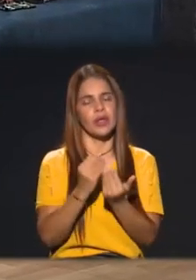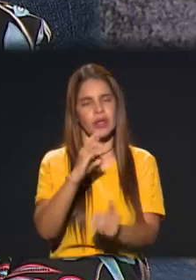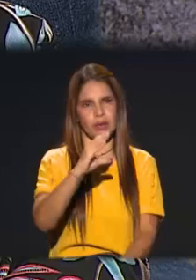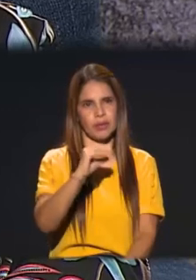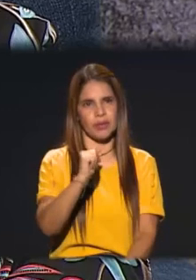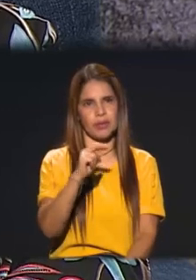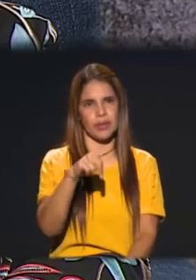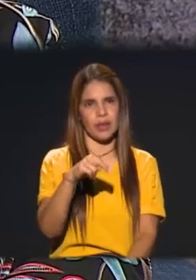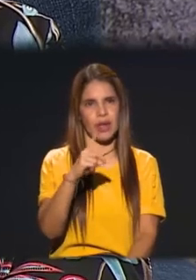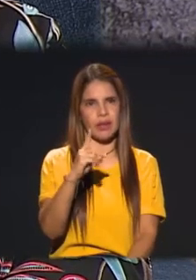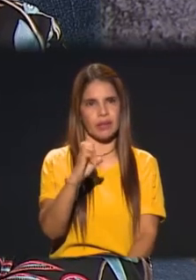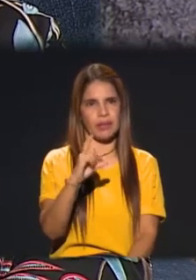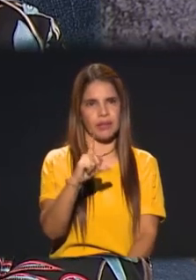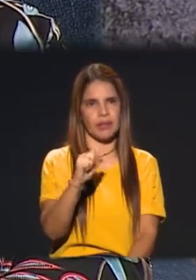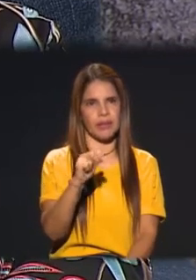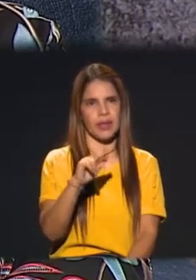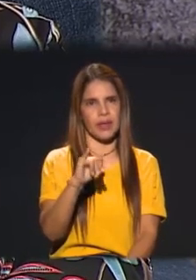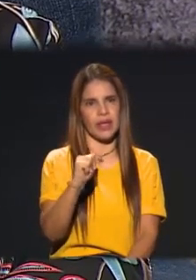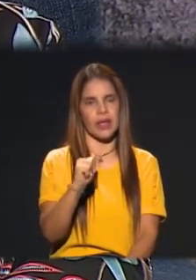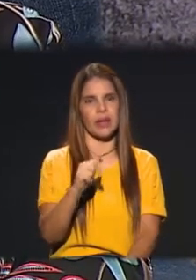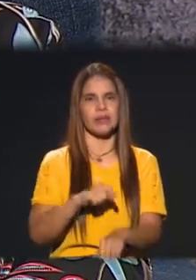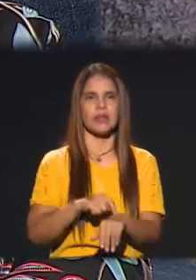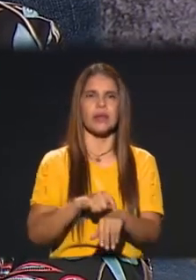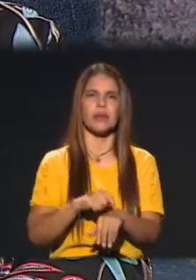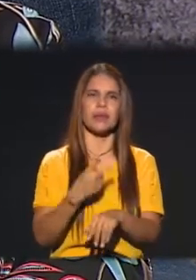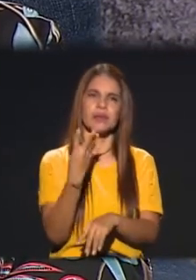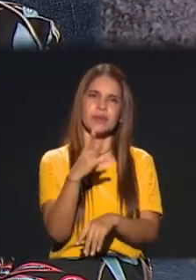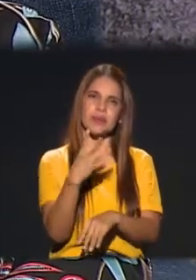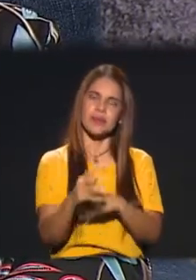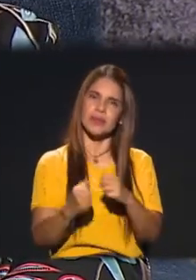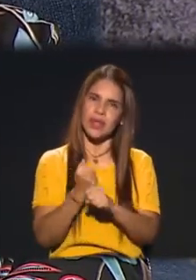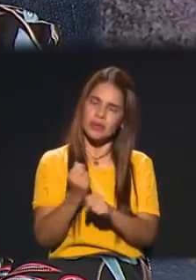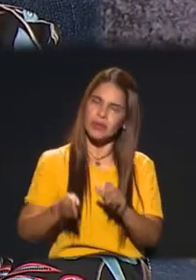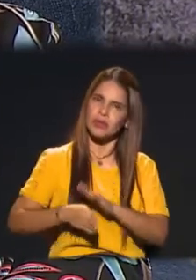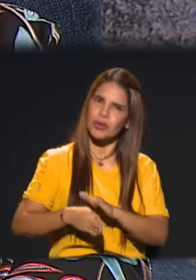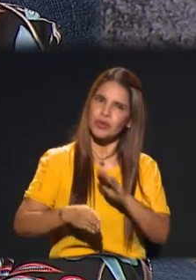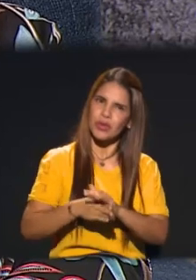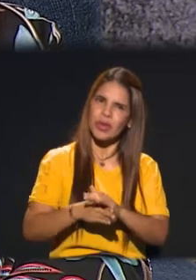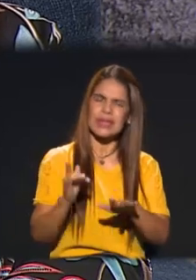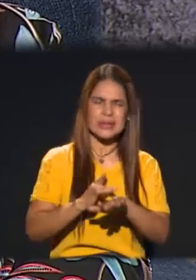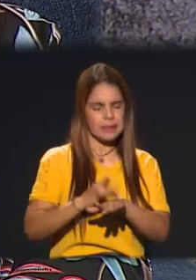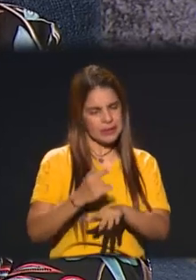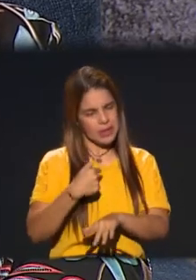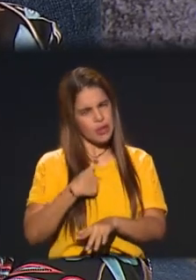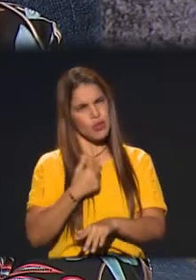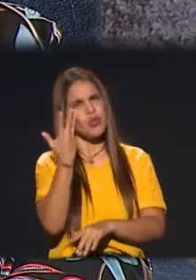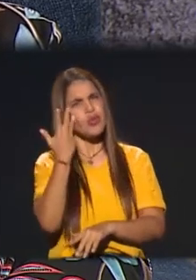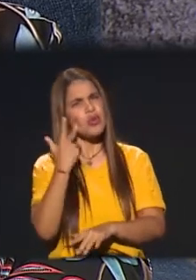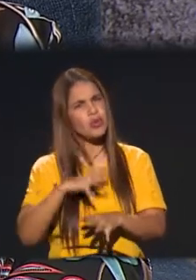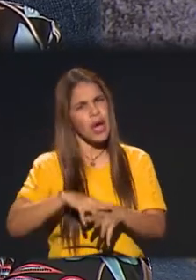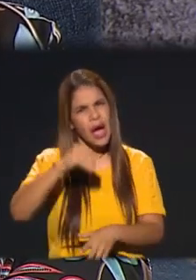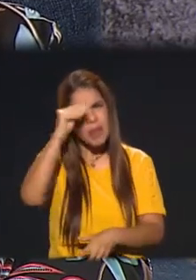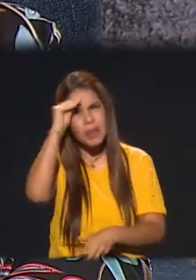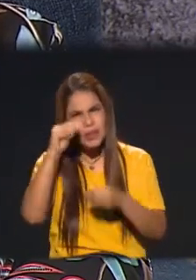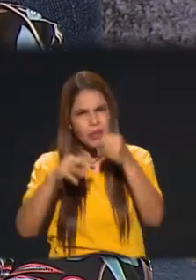ya, continuos allá. ¿Qué es lo que nos motiva? Lo que pasa es que en este cuento todos los días se aprende algo nuevo, entonces